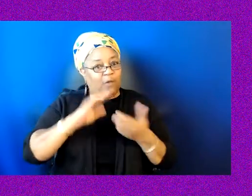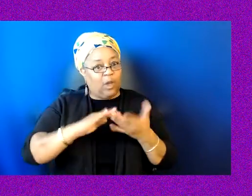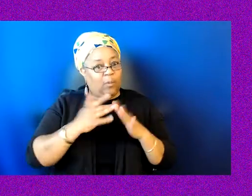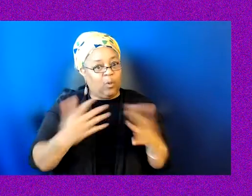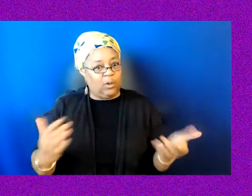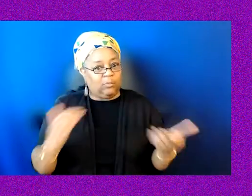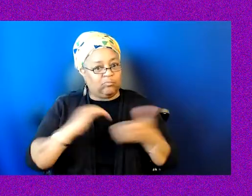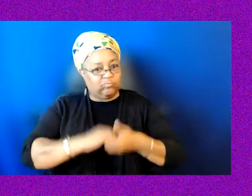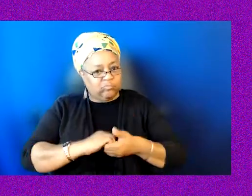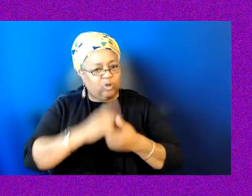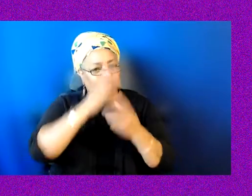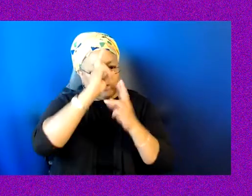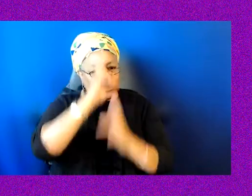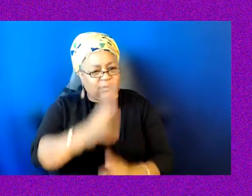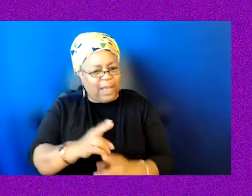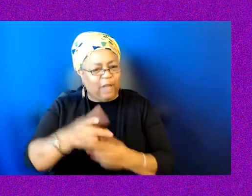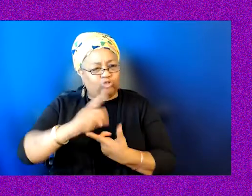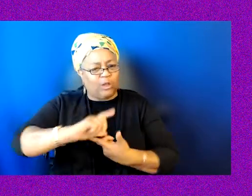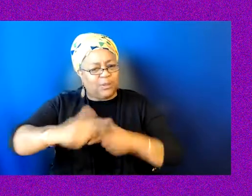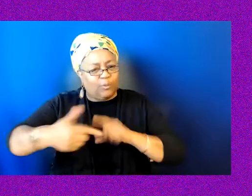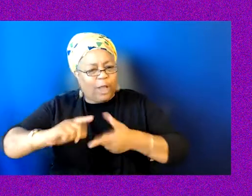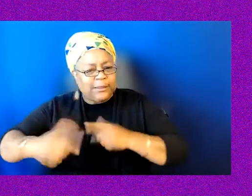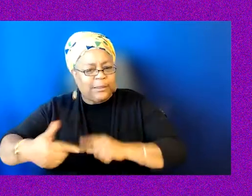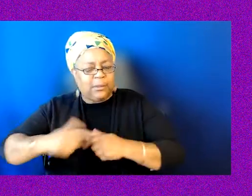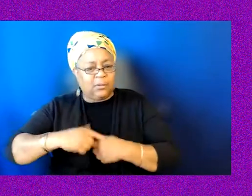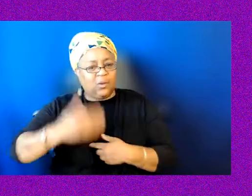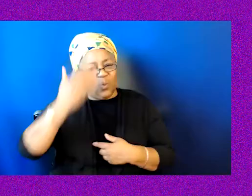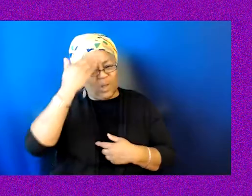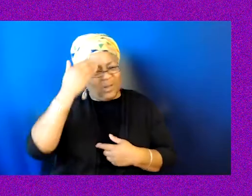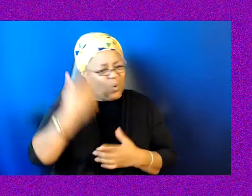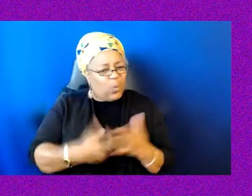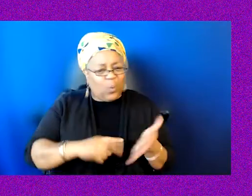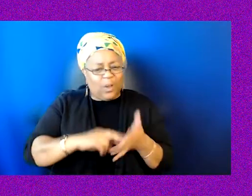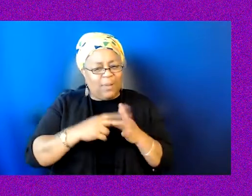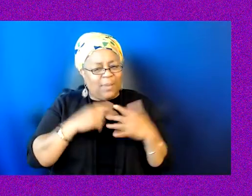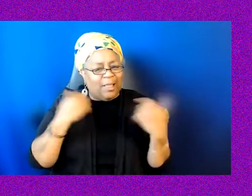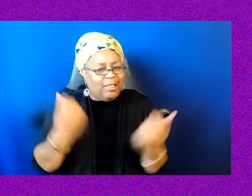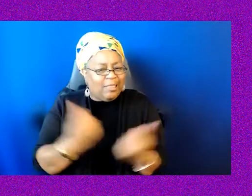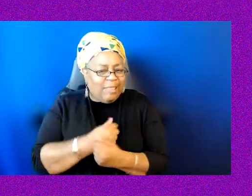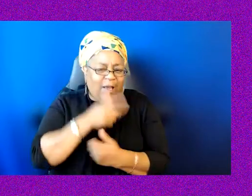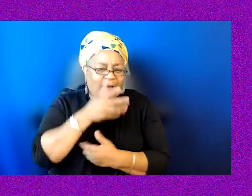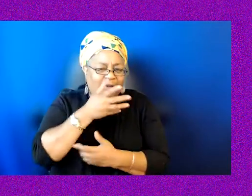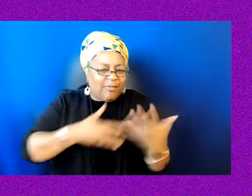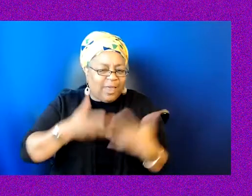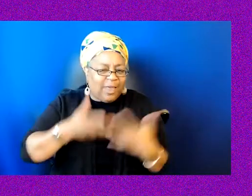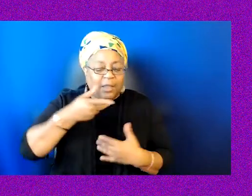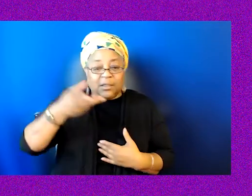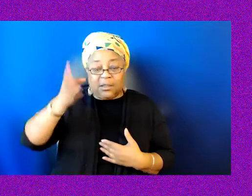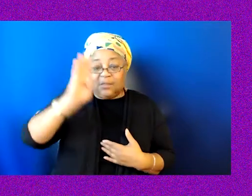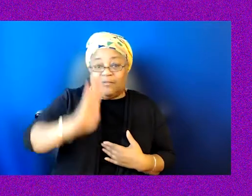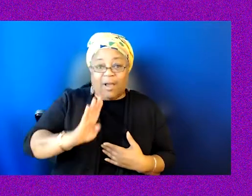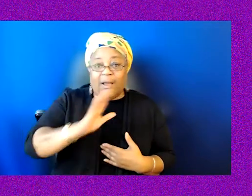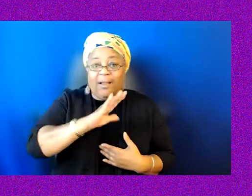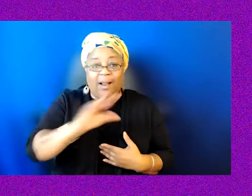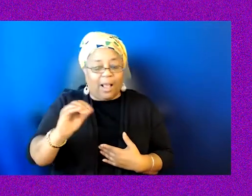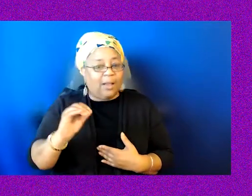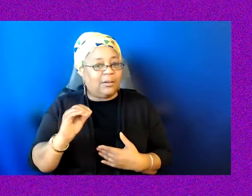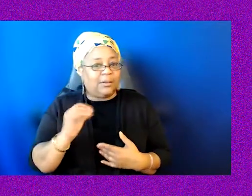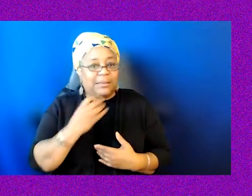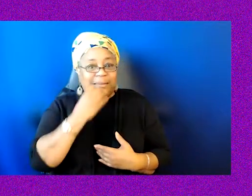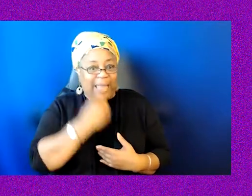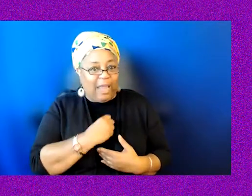vivir en comunidades con reciprocidad, con respeto mutuo, amar, ser amado a nivel